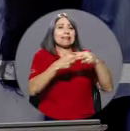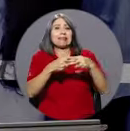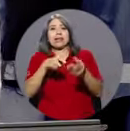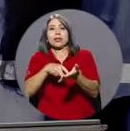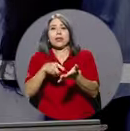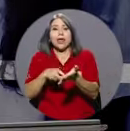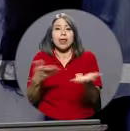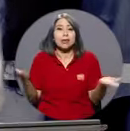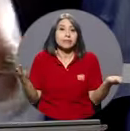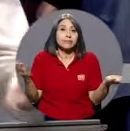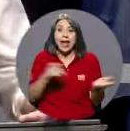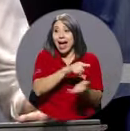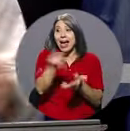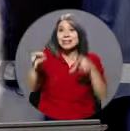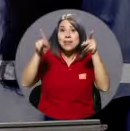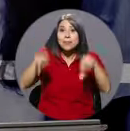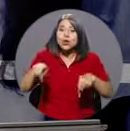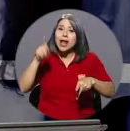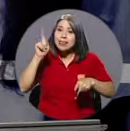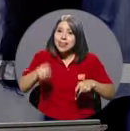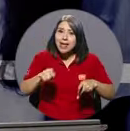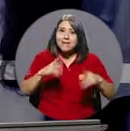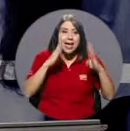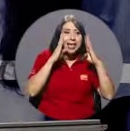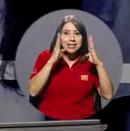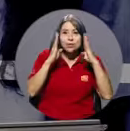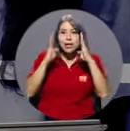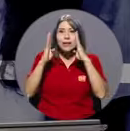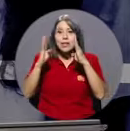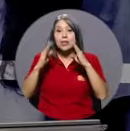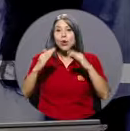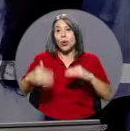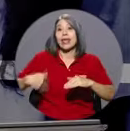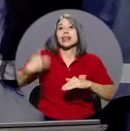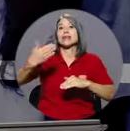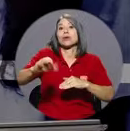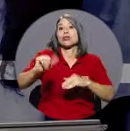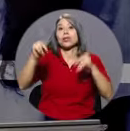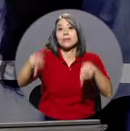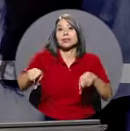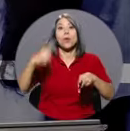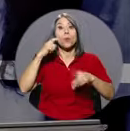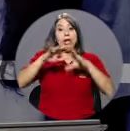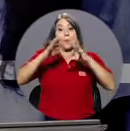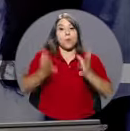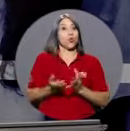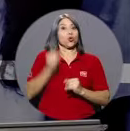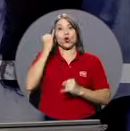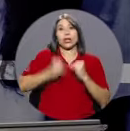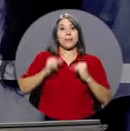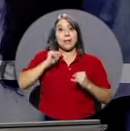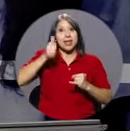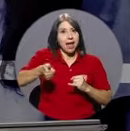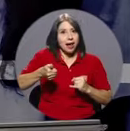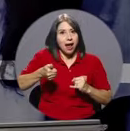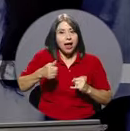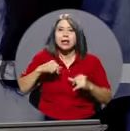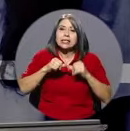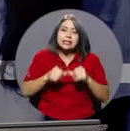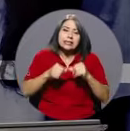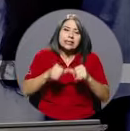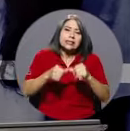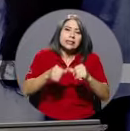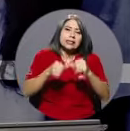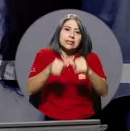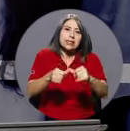a esas personas hay que hacerles un tratamiento y después a las personas que vienen, porque esto no, el mundo no termina mañana, el mundo sigue girando, entonces hay que agarrar